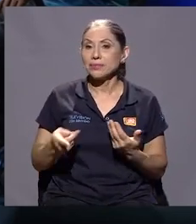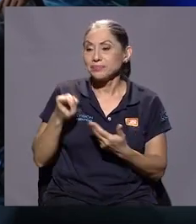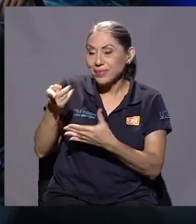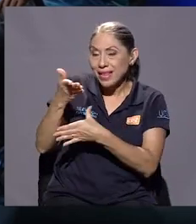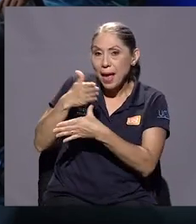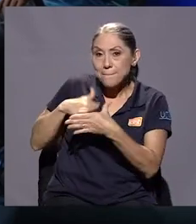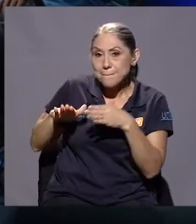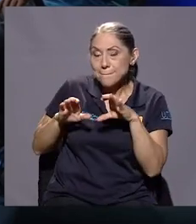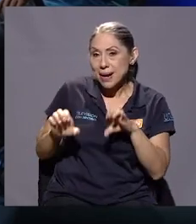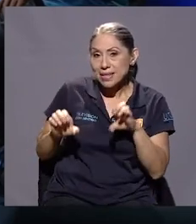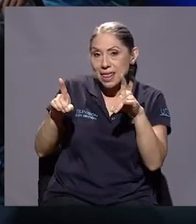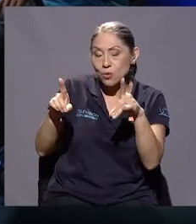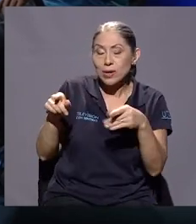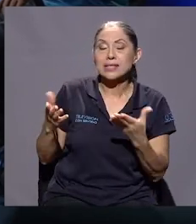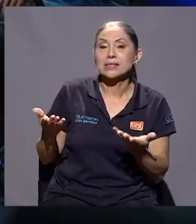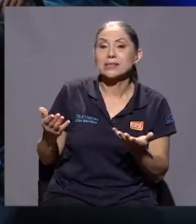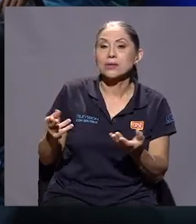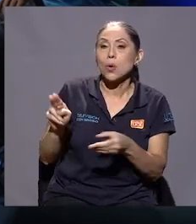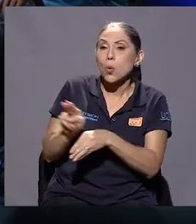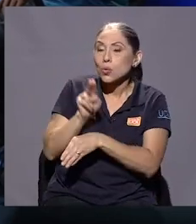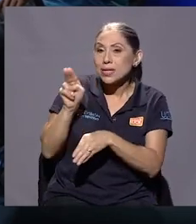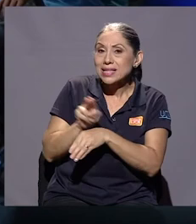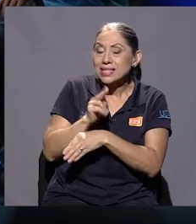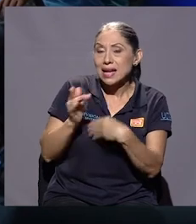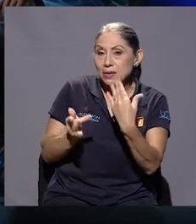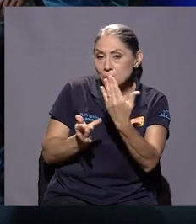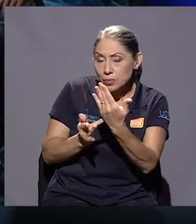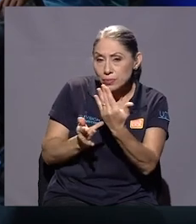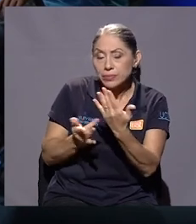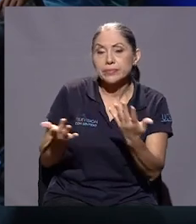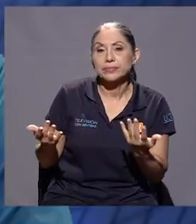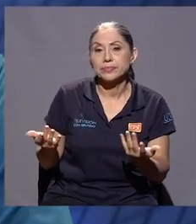ocasión utilizar medios virtuales digitales